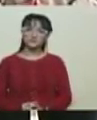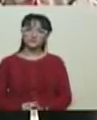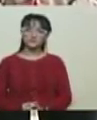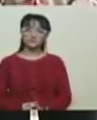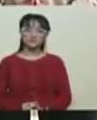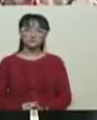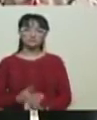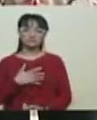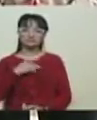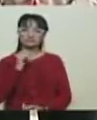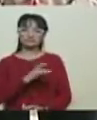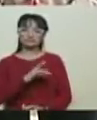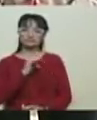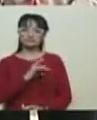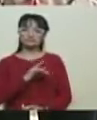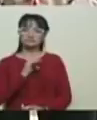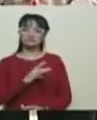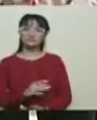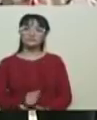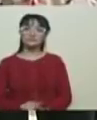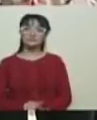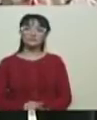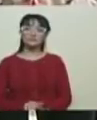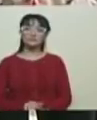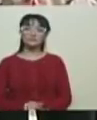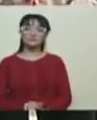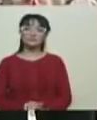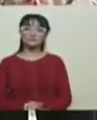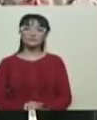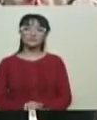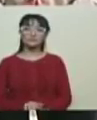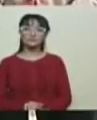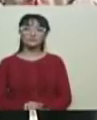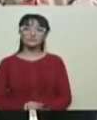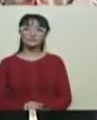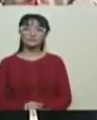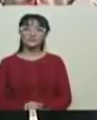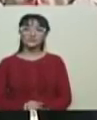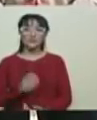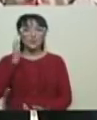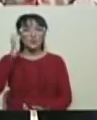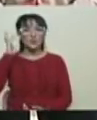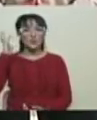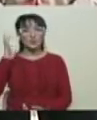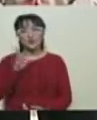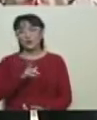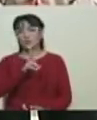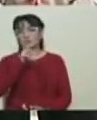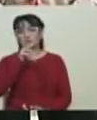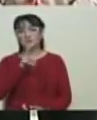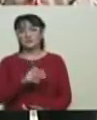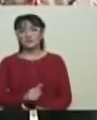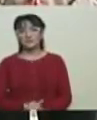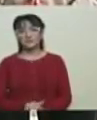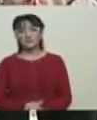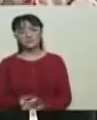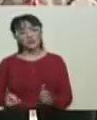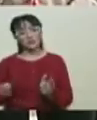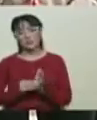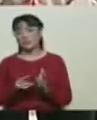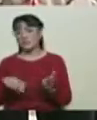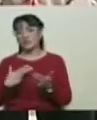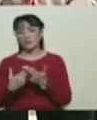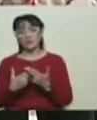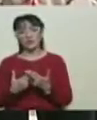Qué dolor, ¿verdad? Estábamos en medio de la locura más grande. No, eso no puede volver más